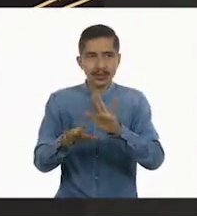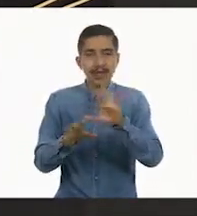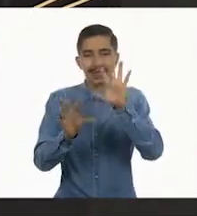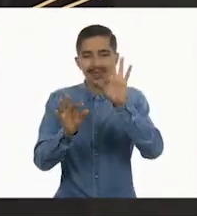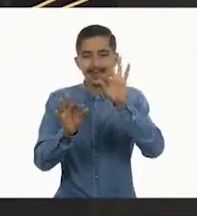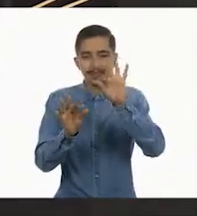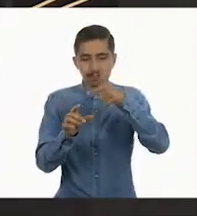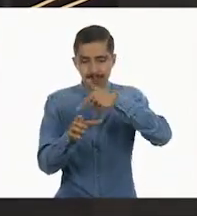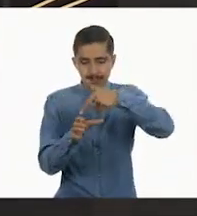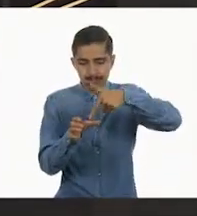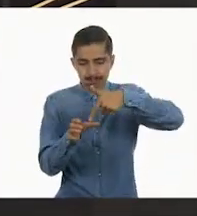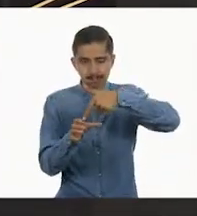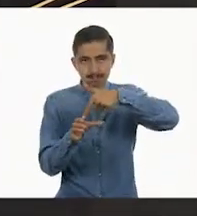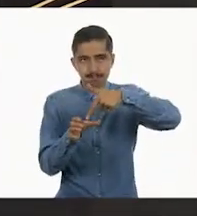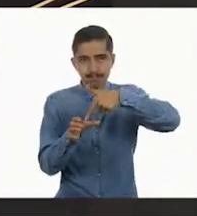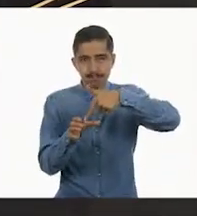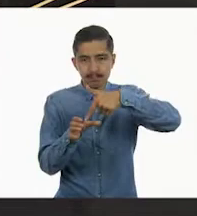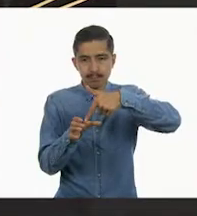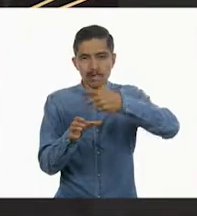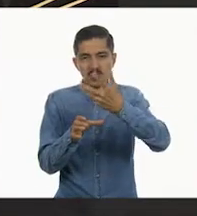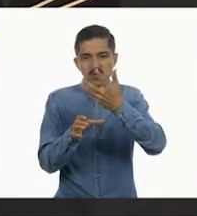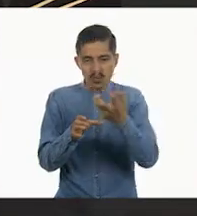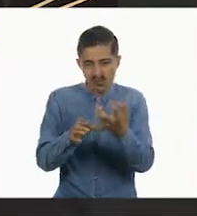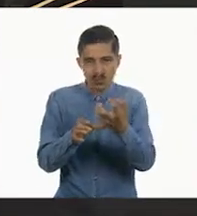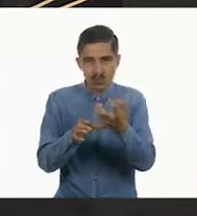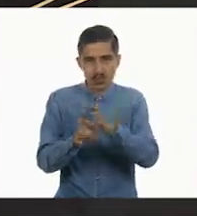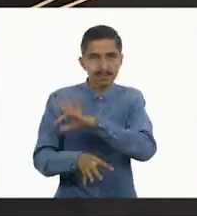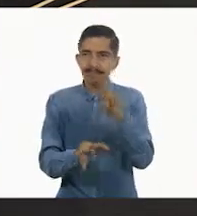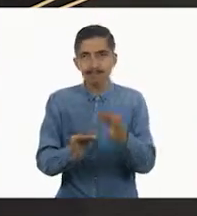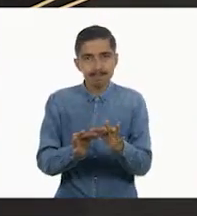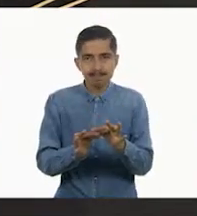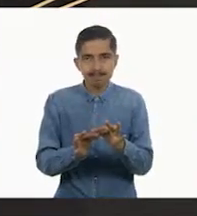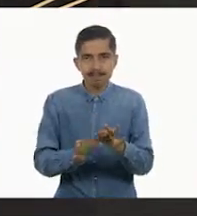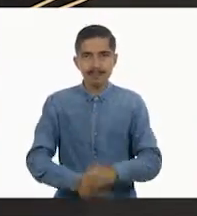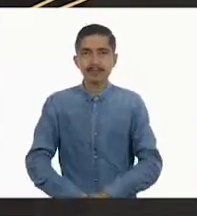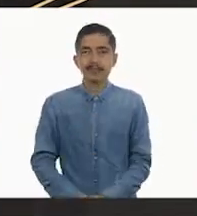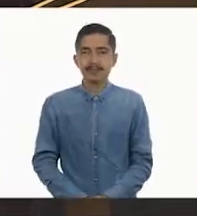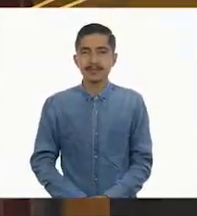silicón. Esperamos a que seque y listo.